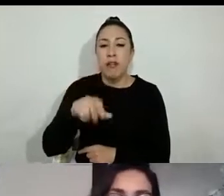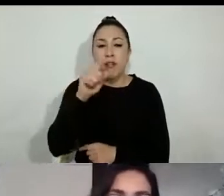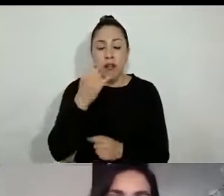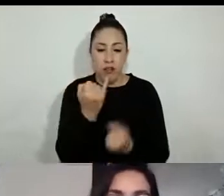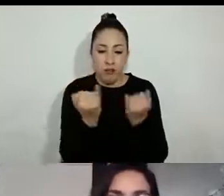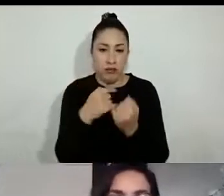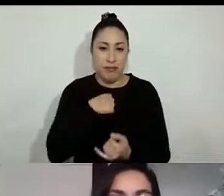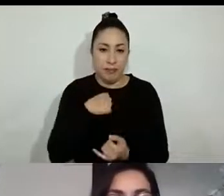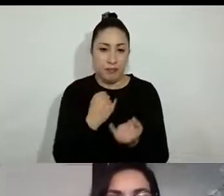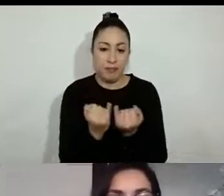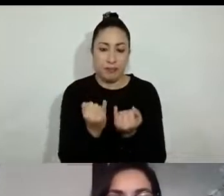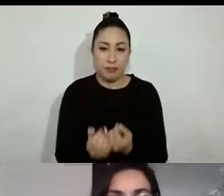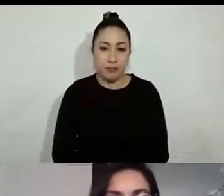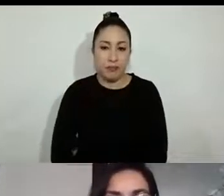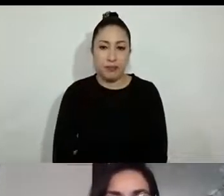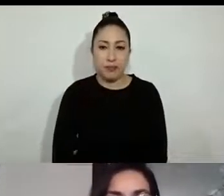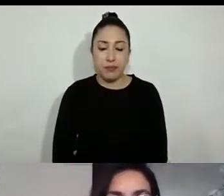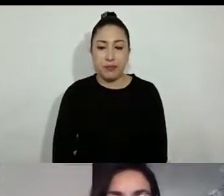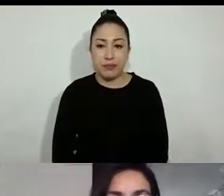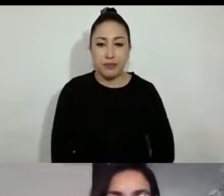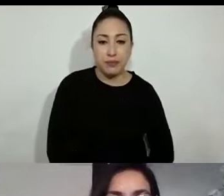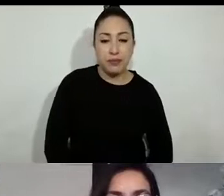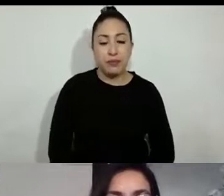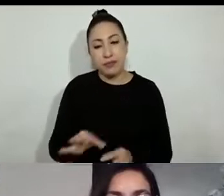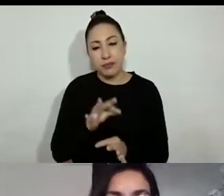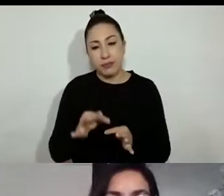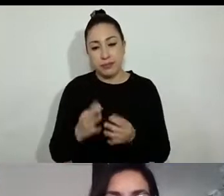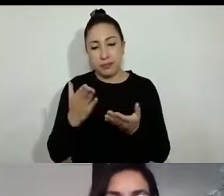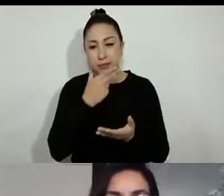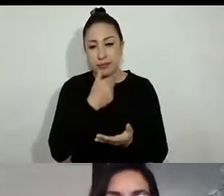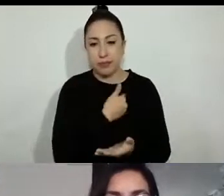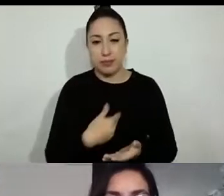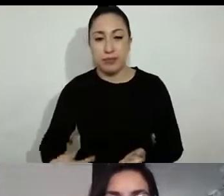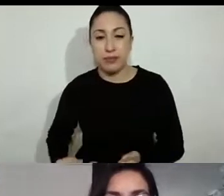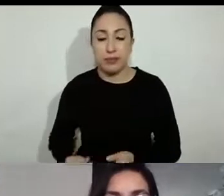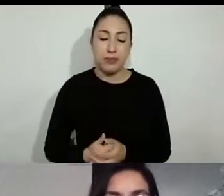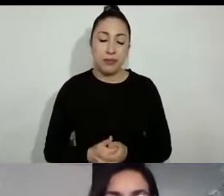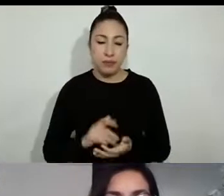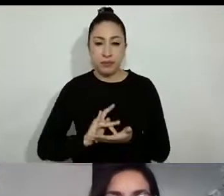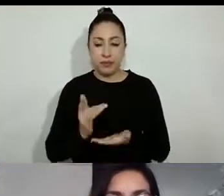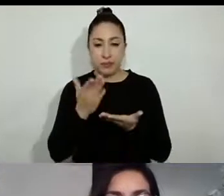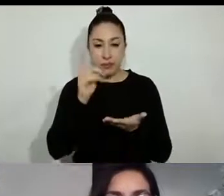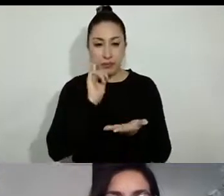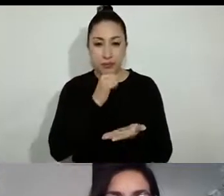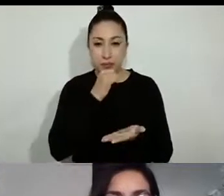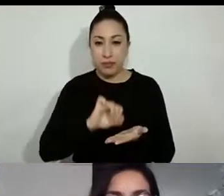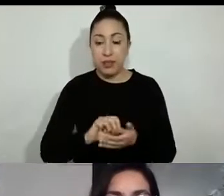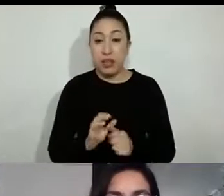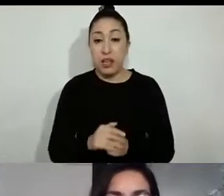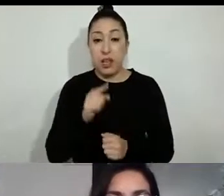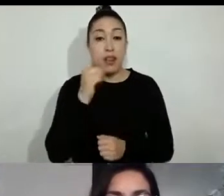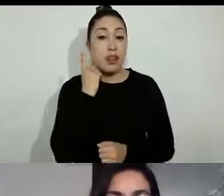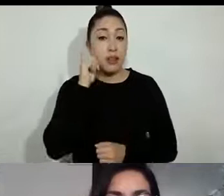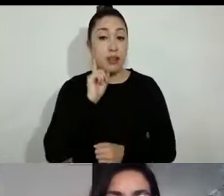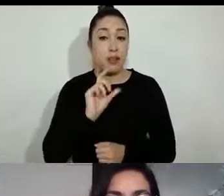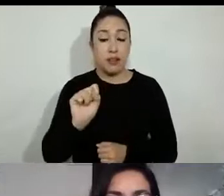Voz. Cumplida su instrucción, diputado presidente. Gracias, diputada. Aclaro que la diputada Margarita Saldaña me